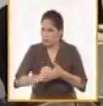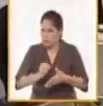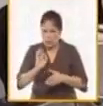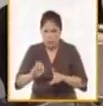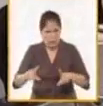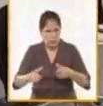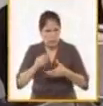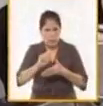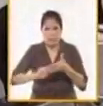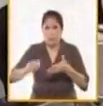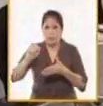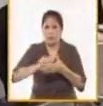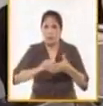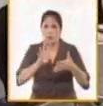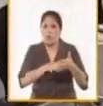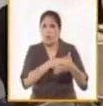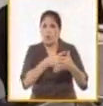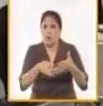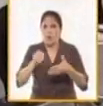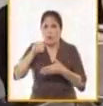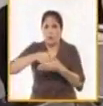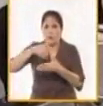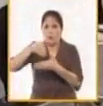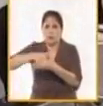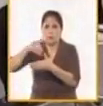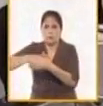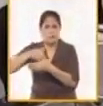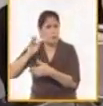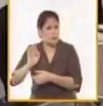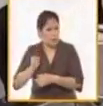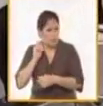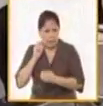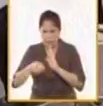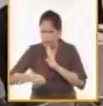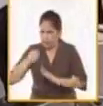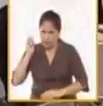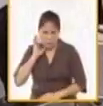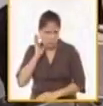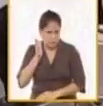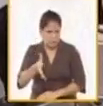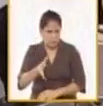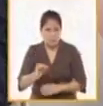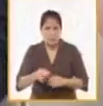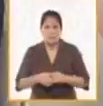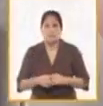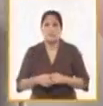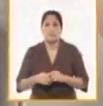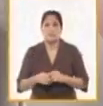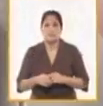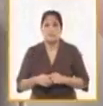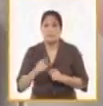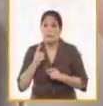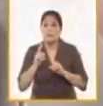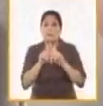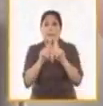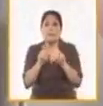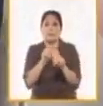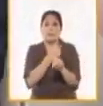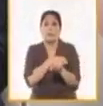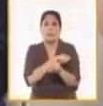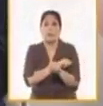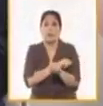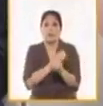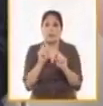con el cronograma de una elección. Eso sobre también... la base fundamental, consultar al pueblo.